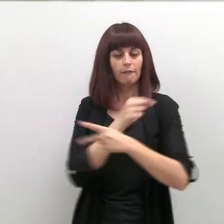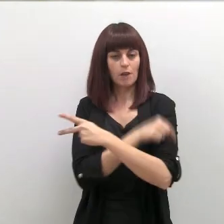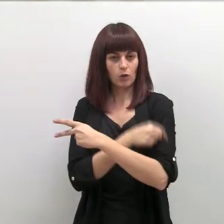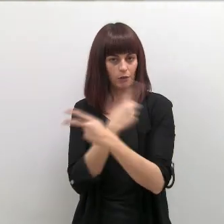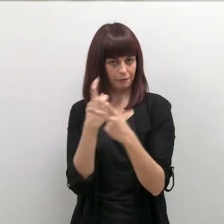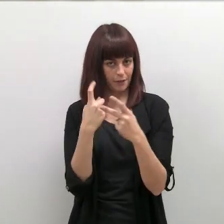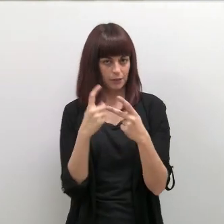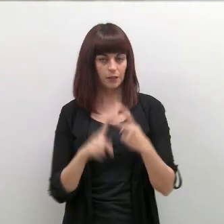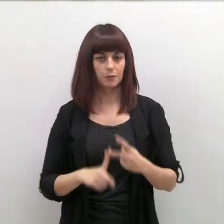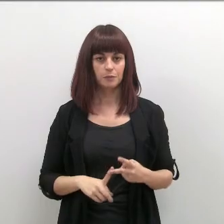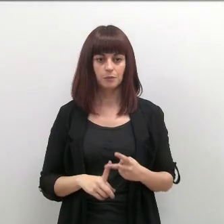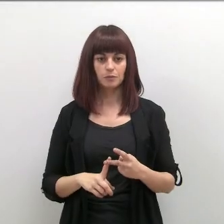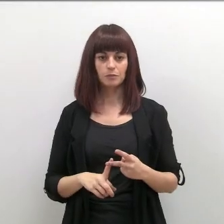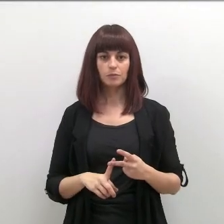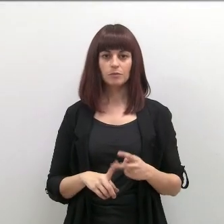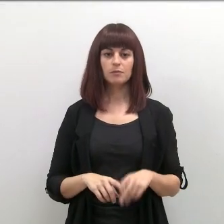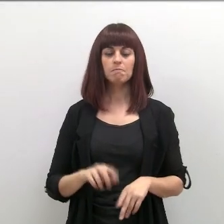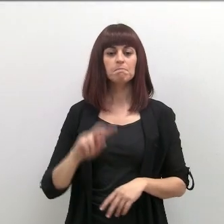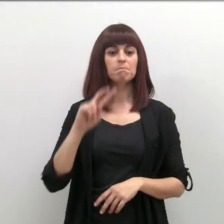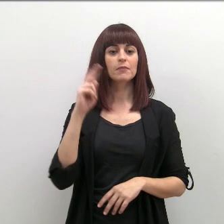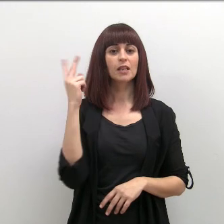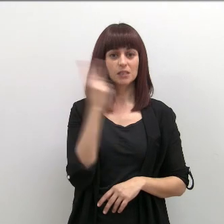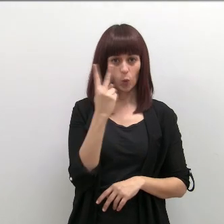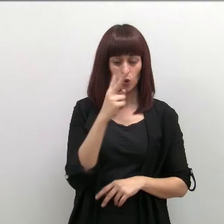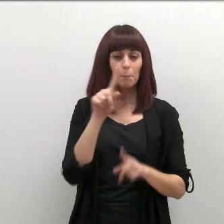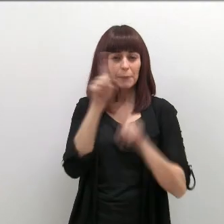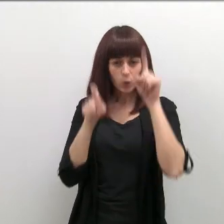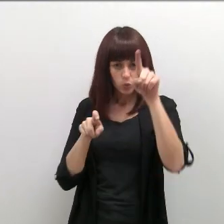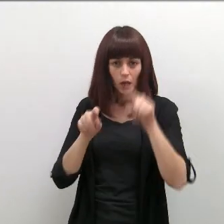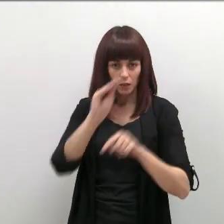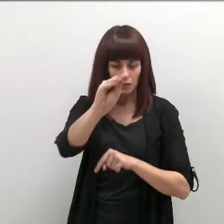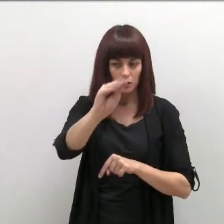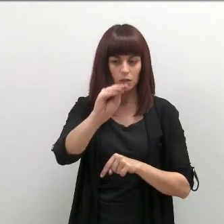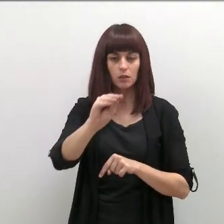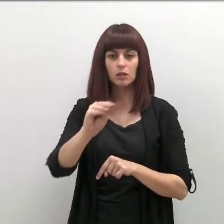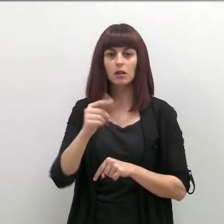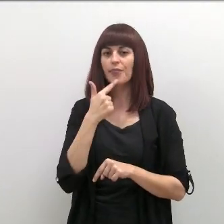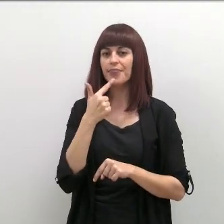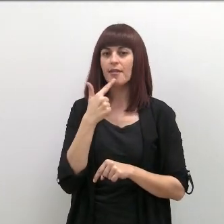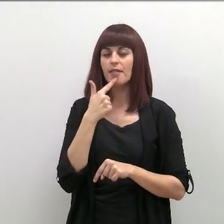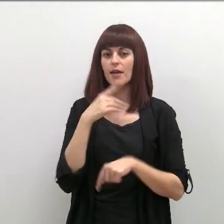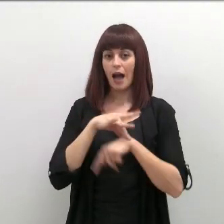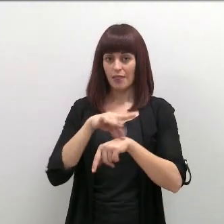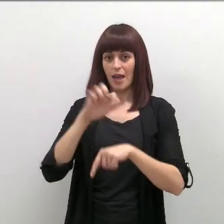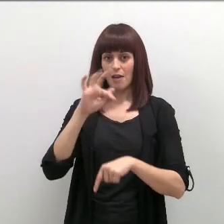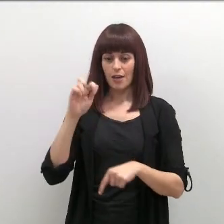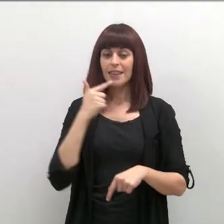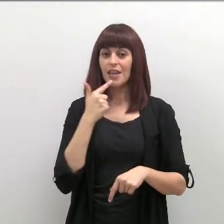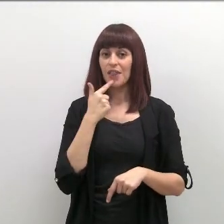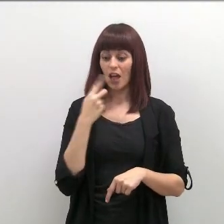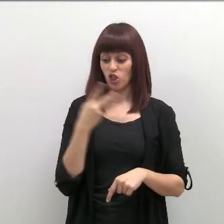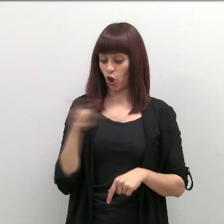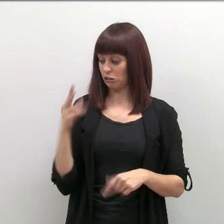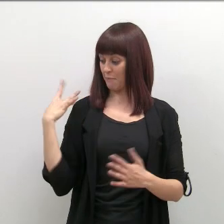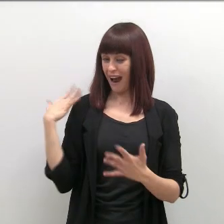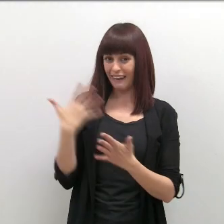lógicamente. En segundo lugar, plantea la agencia EFE, no han bajado ni un solo día desde hace una semana los nuevos contagios, llegando